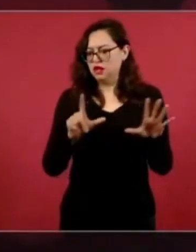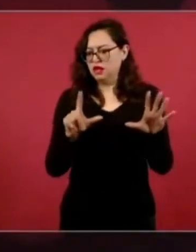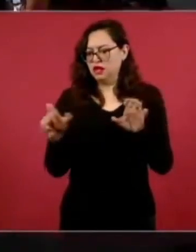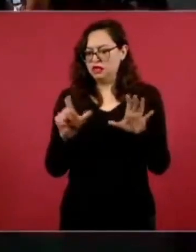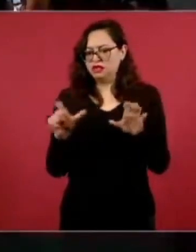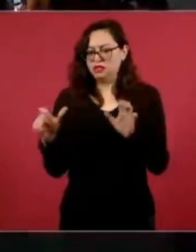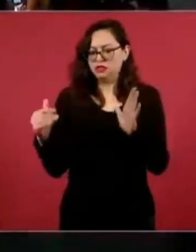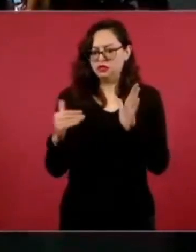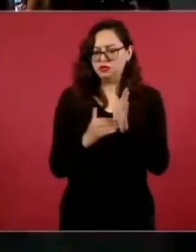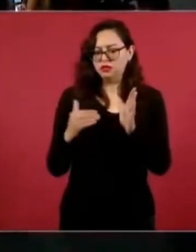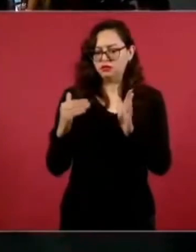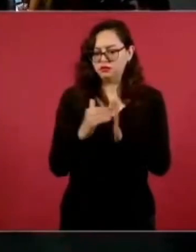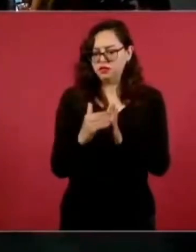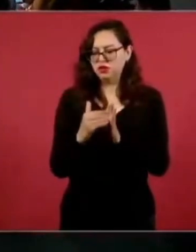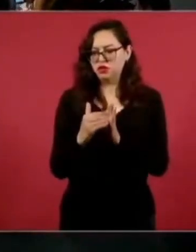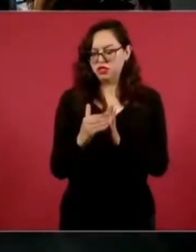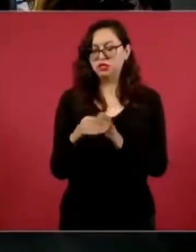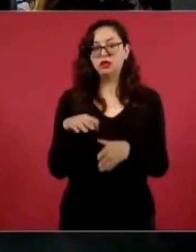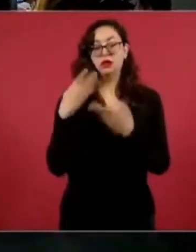las